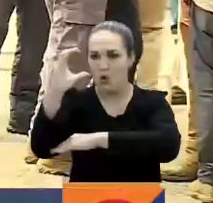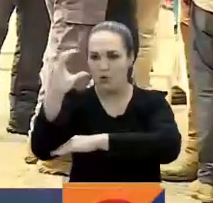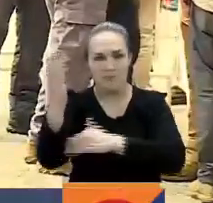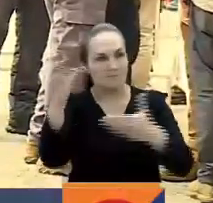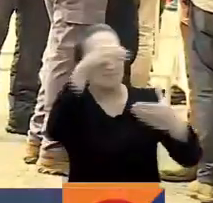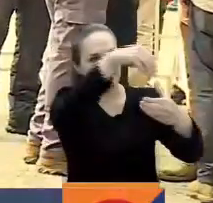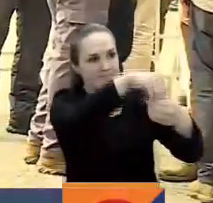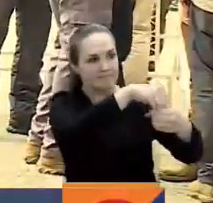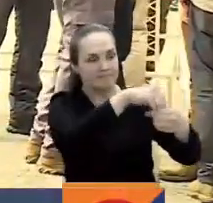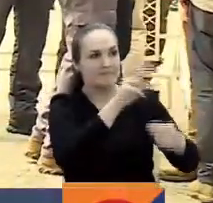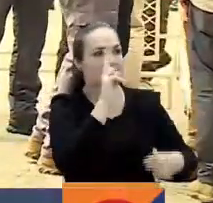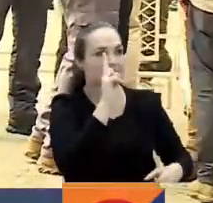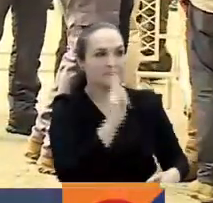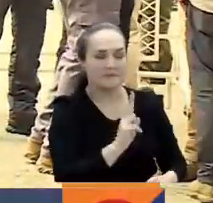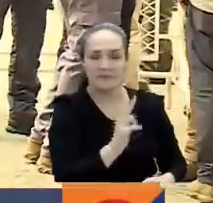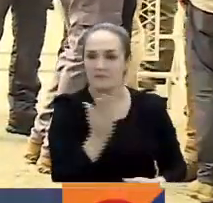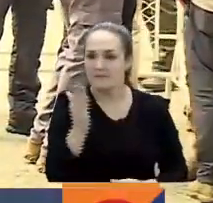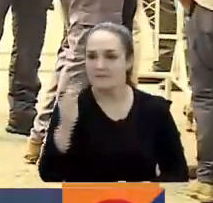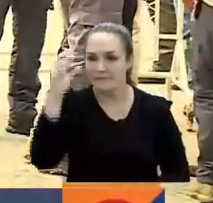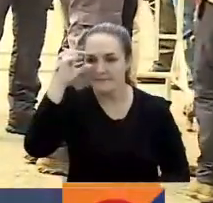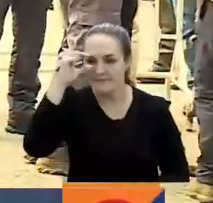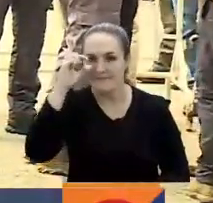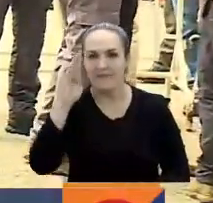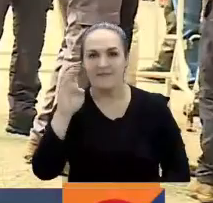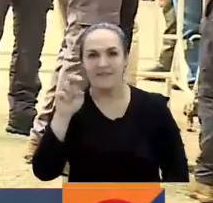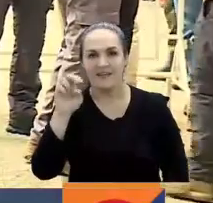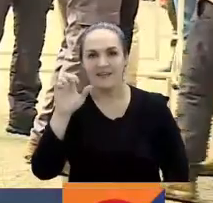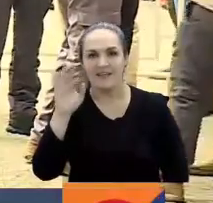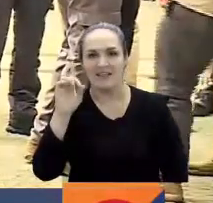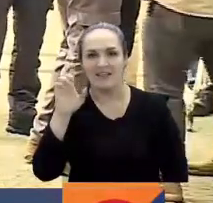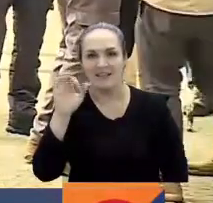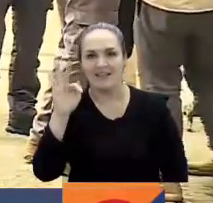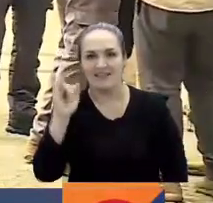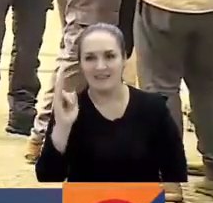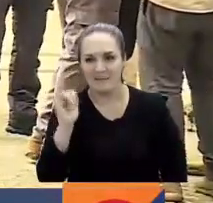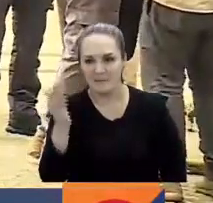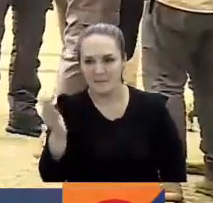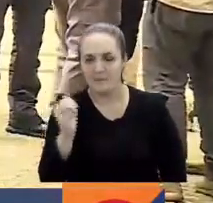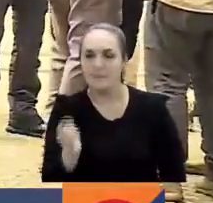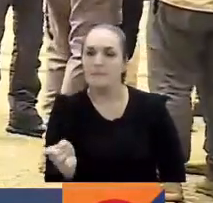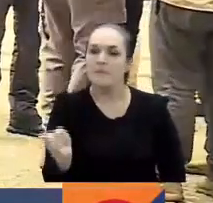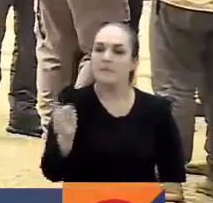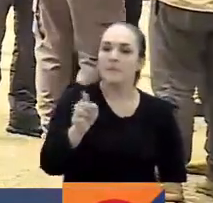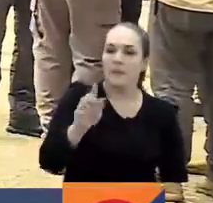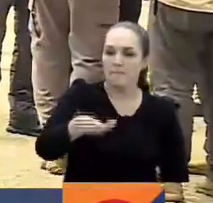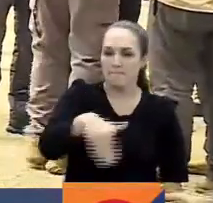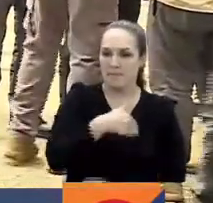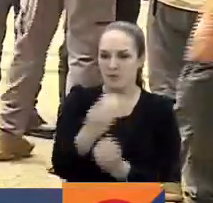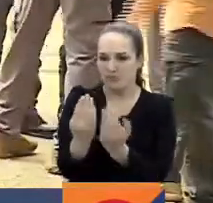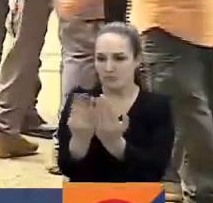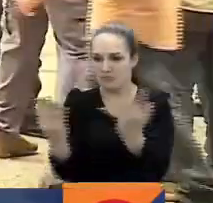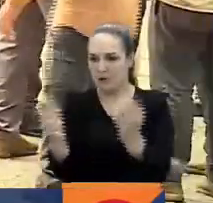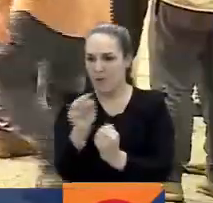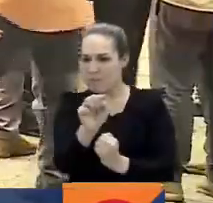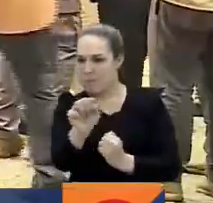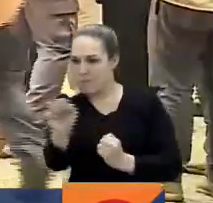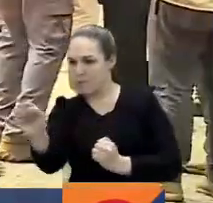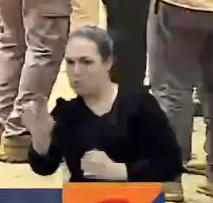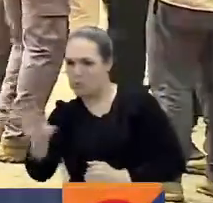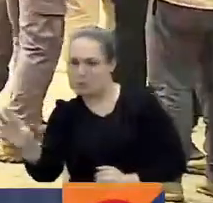República Bolivariana de Venezuela, Armando Benedetti, a todos los ministros aquí